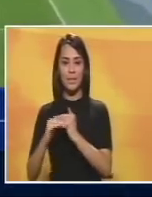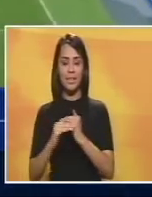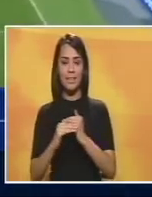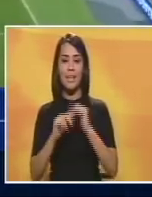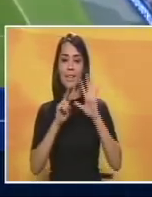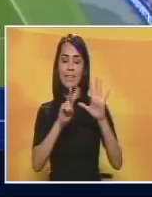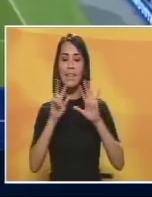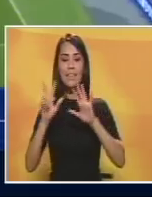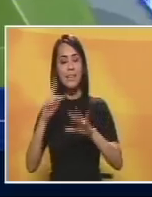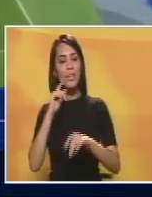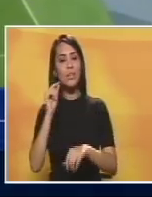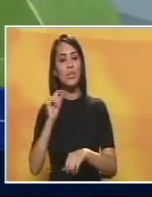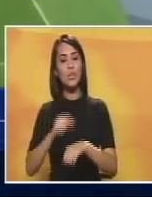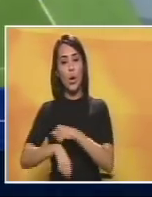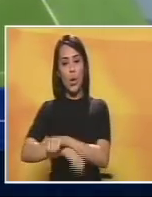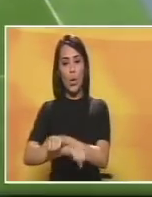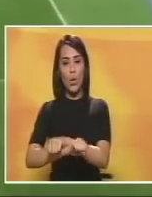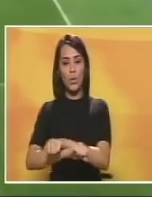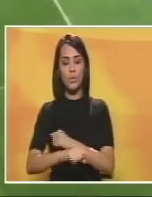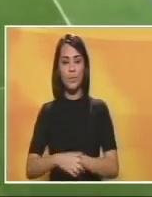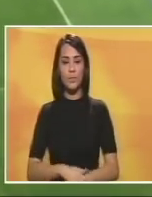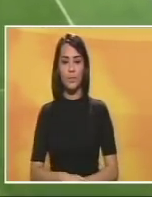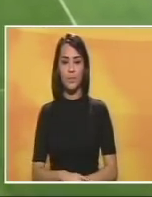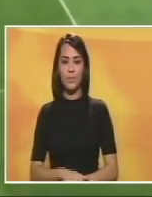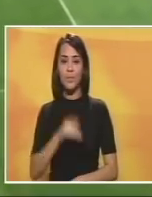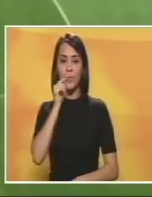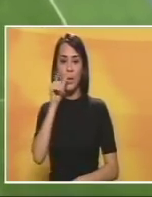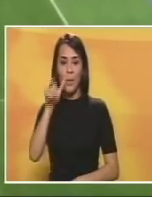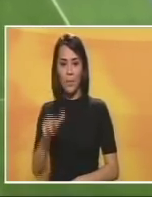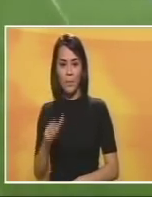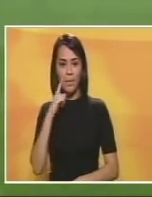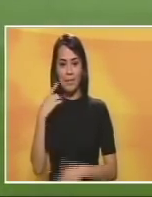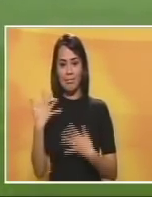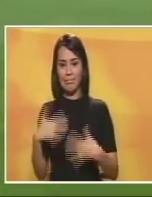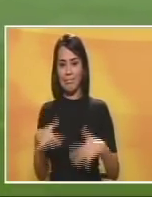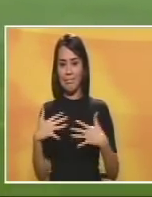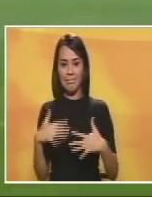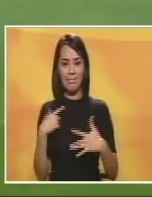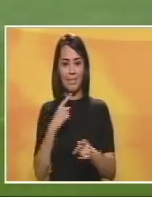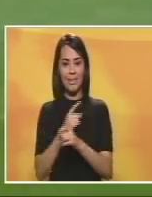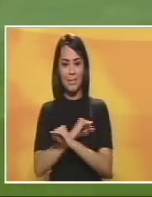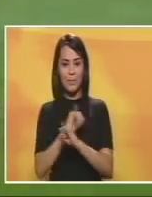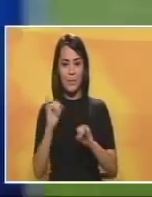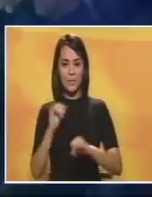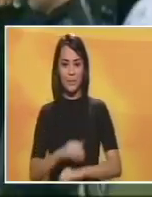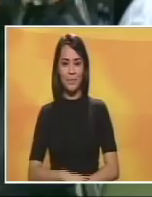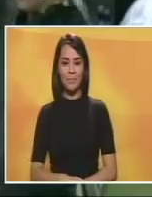78 llegó el golazo de Ousmane Dembélé para sentenciar el compromiso.